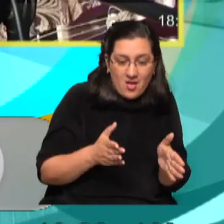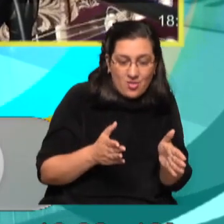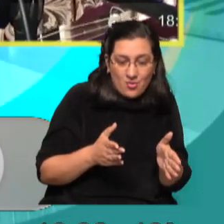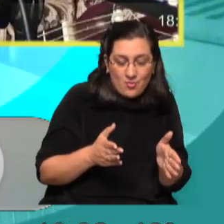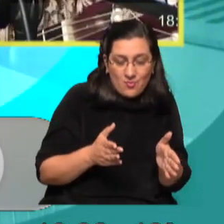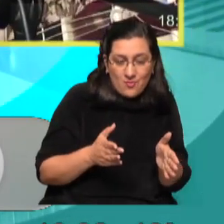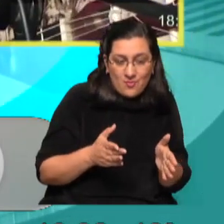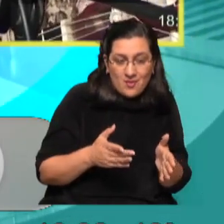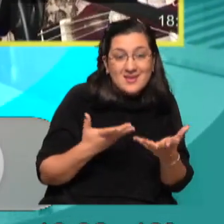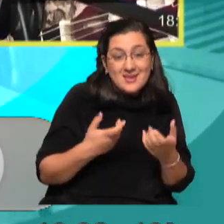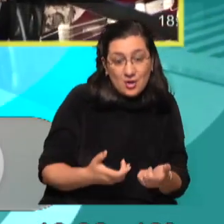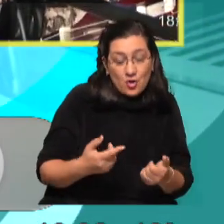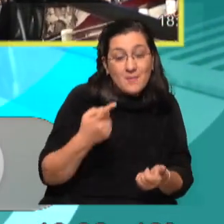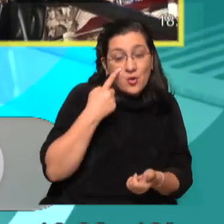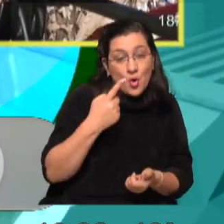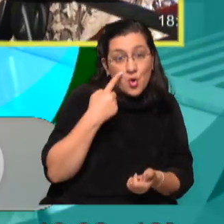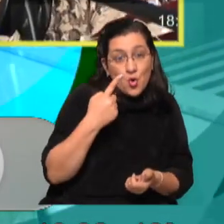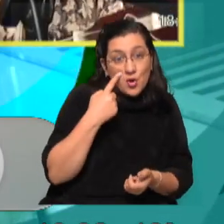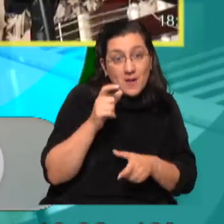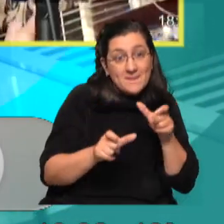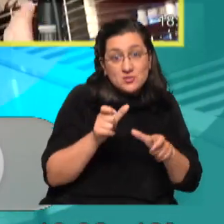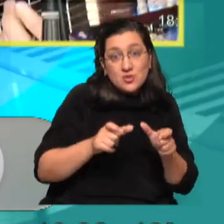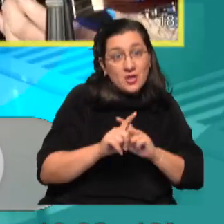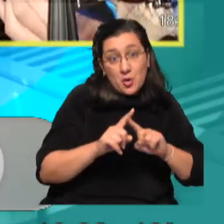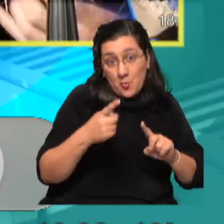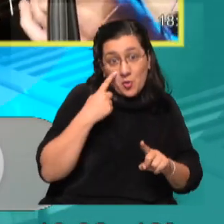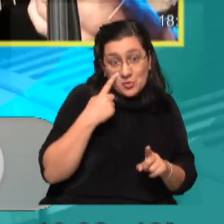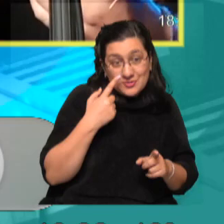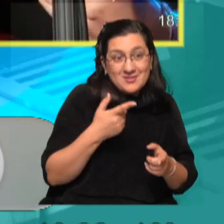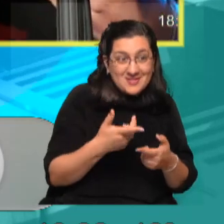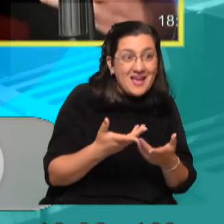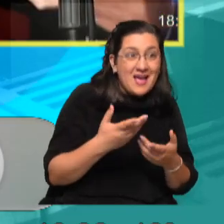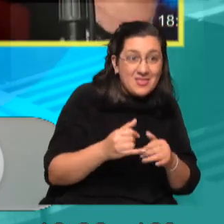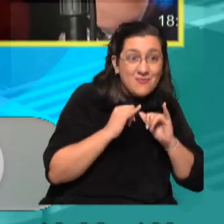de darme a conocer en un ambiente de gente que no conozco.